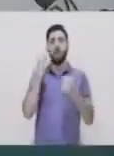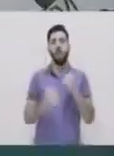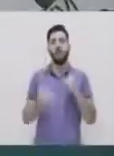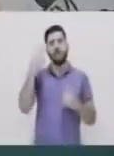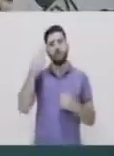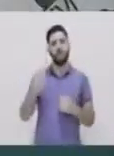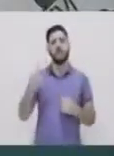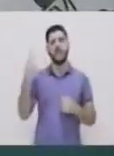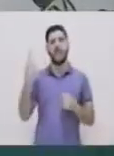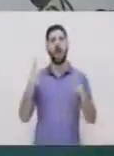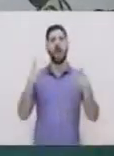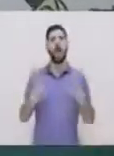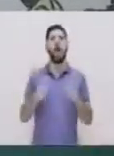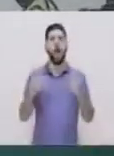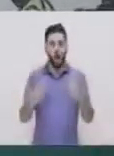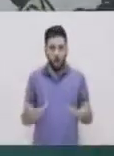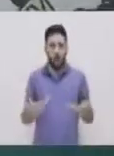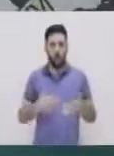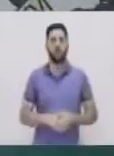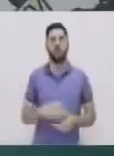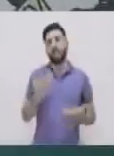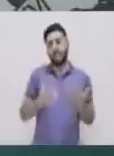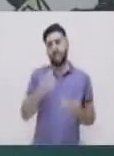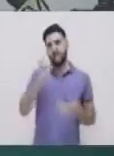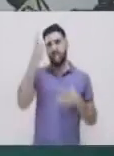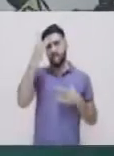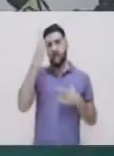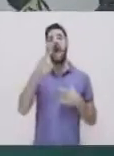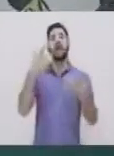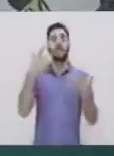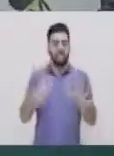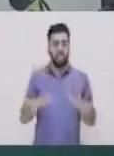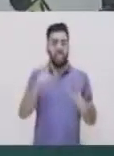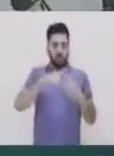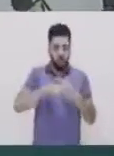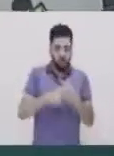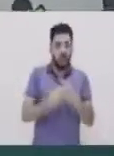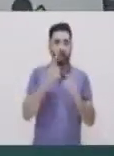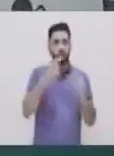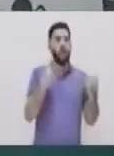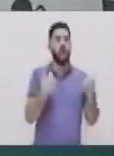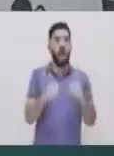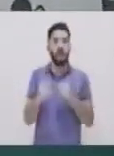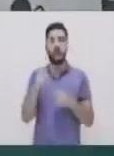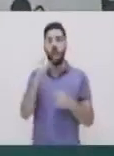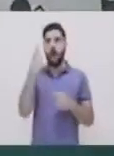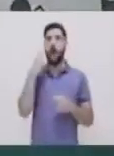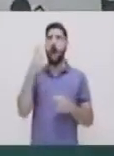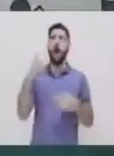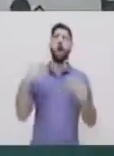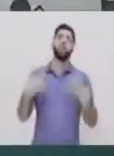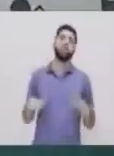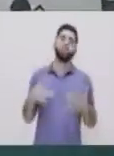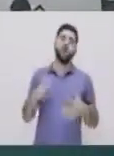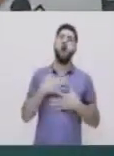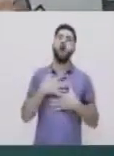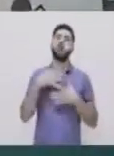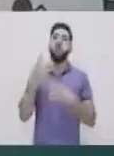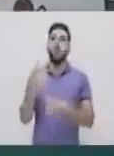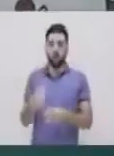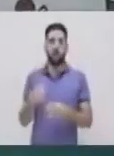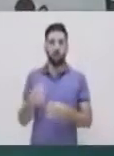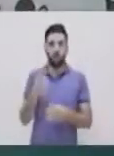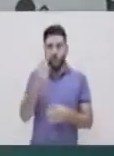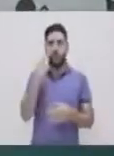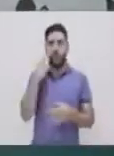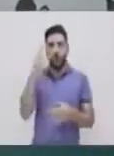que pudimos salir, por decirlo así, antes de la enfermedad, ya creas tu expectación y creas ese interés en la persona, porque cree